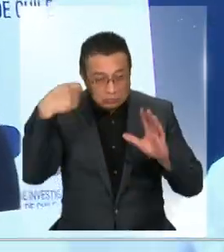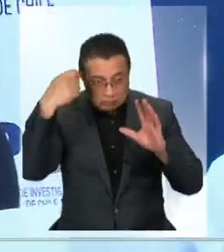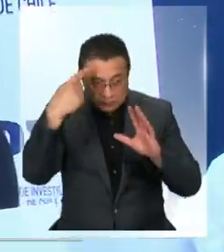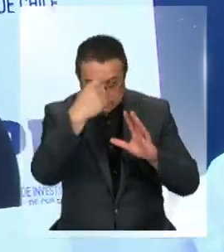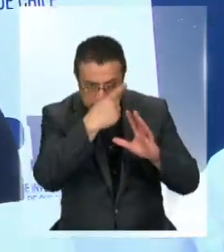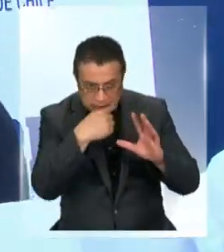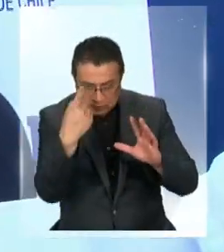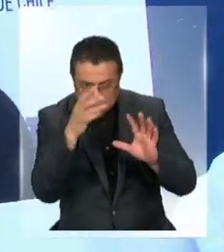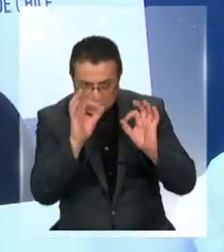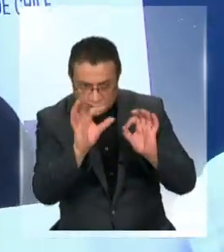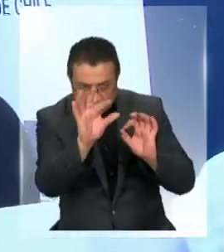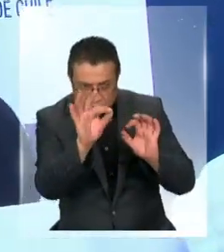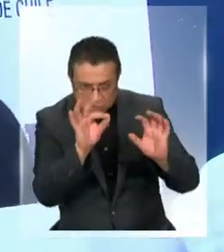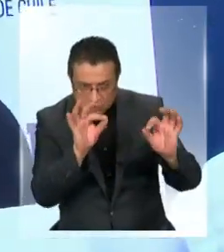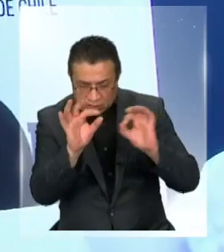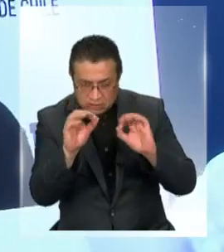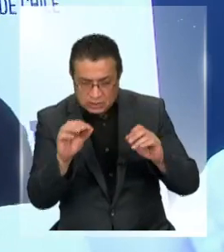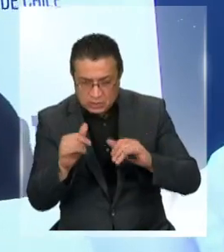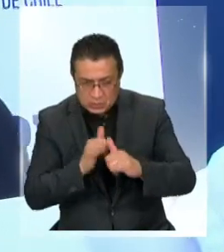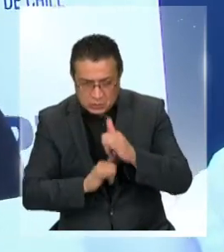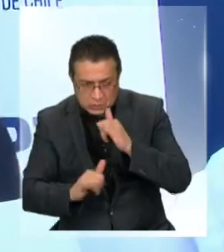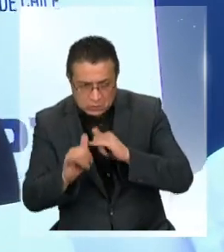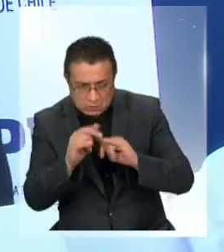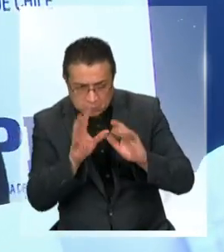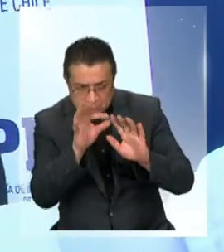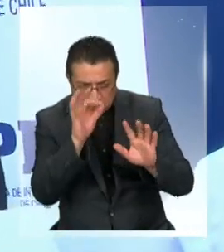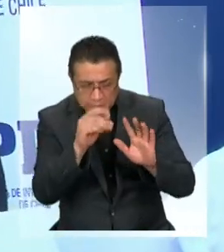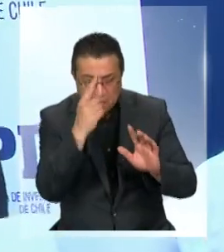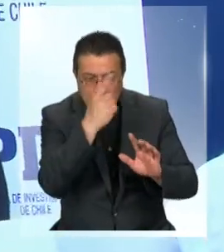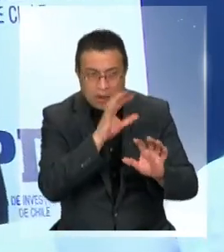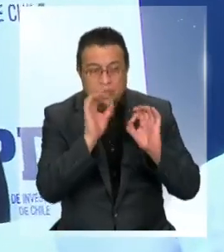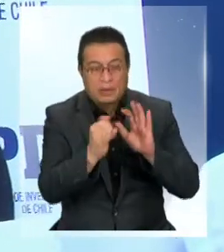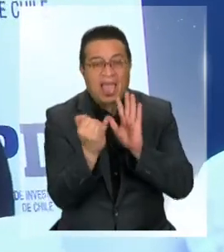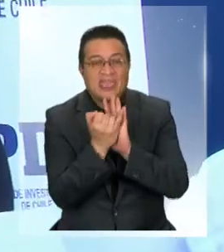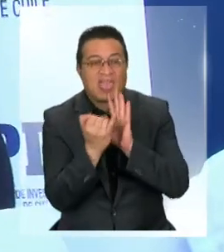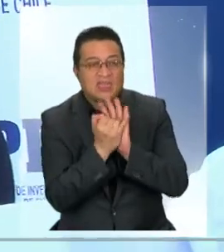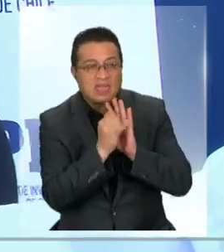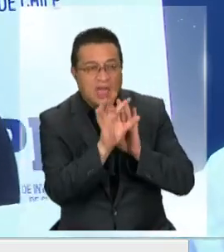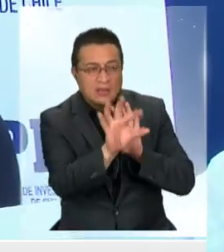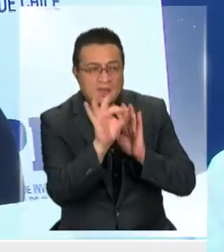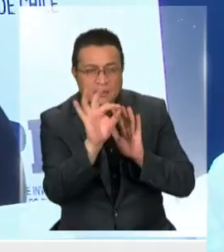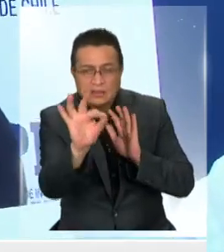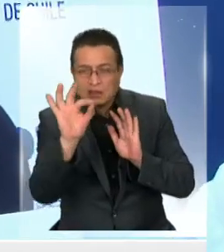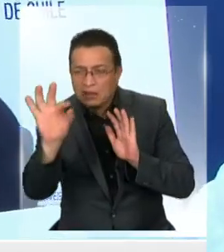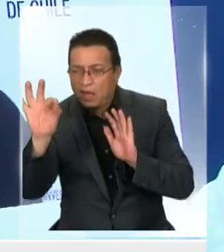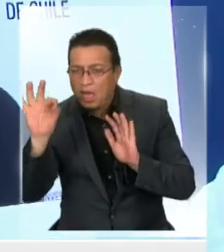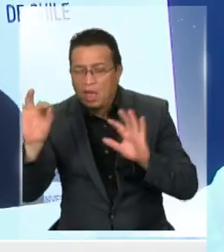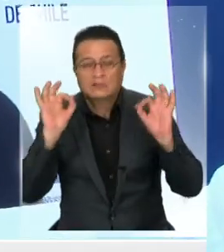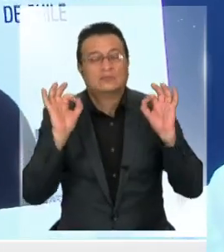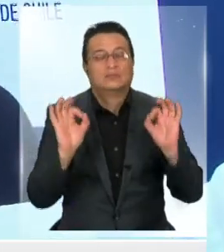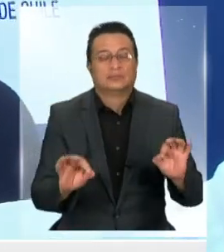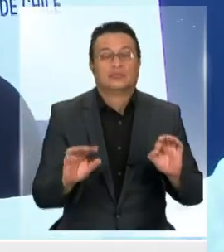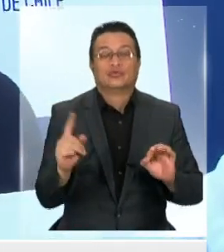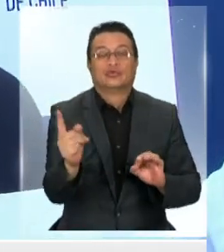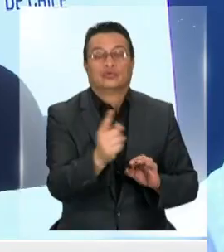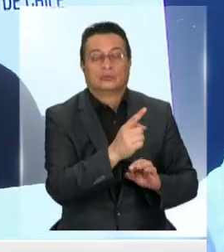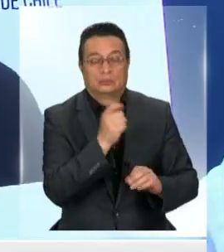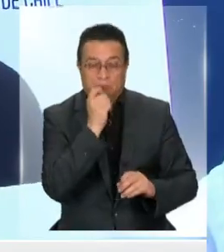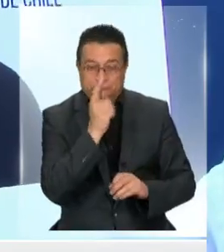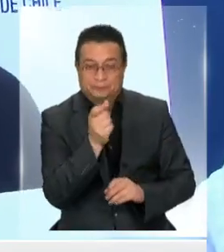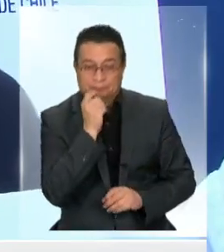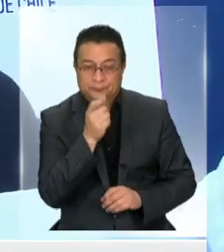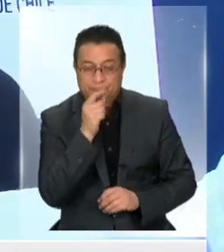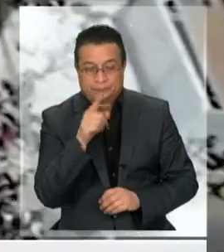reconocimiento facial, se logró la identificación, ¿verdad?, de los imputados en